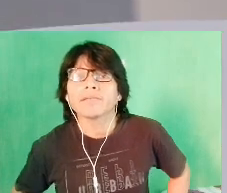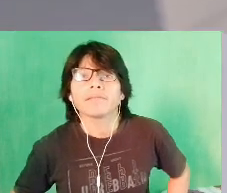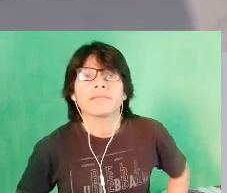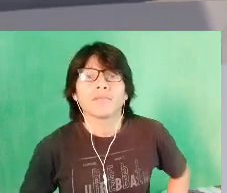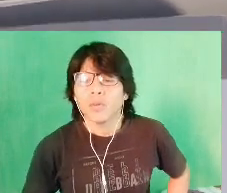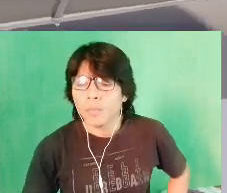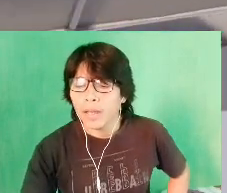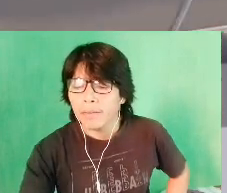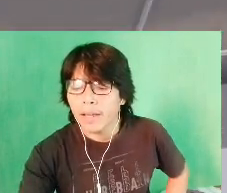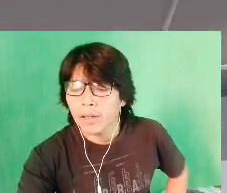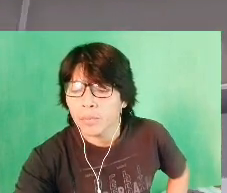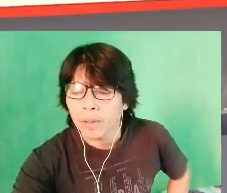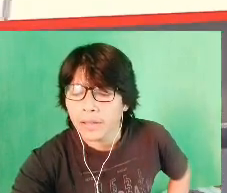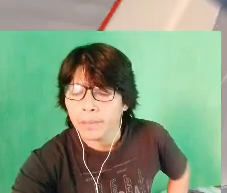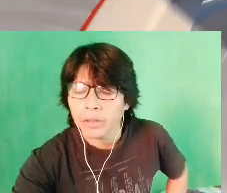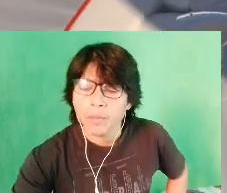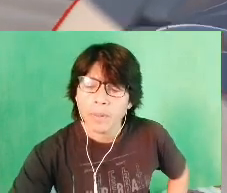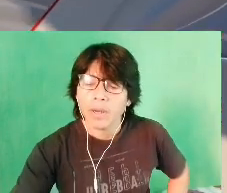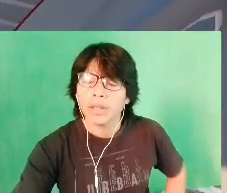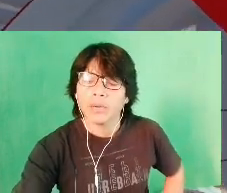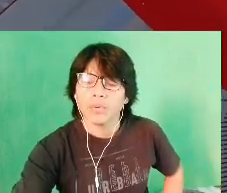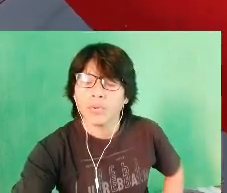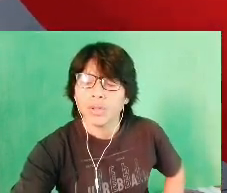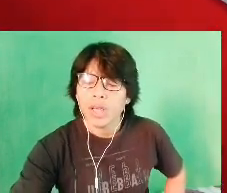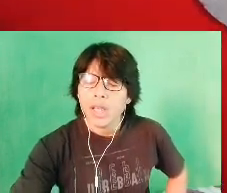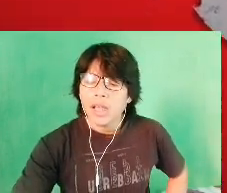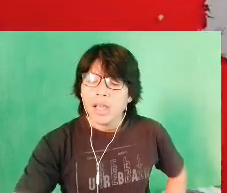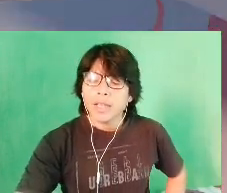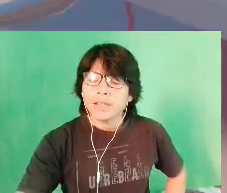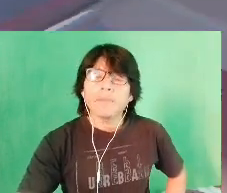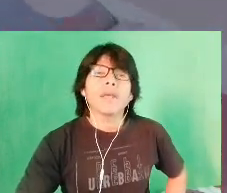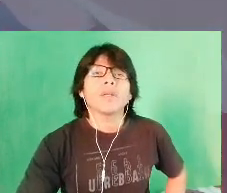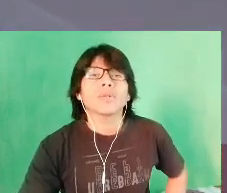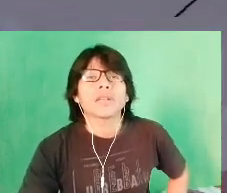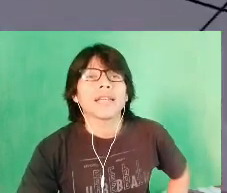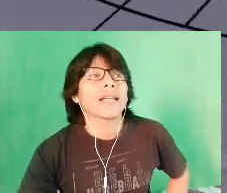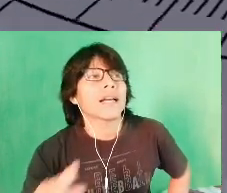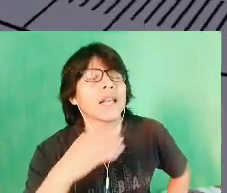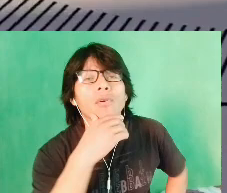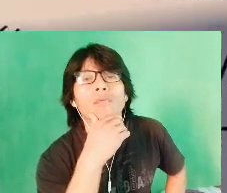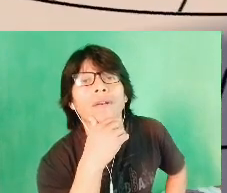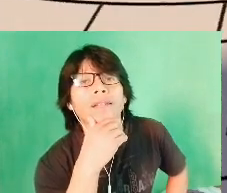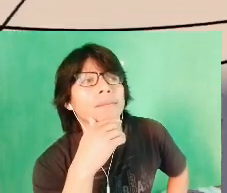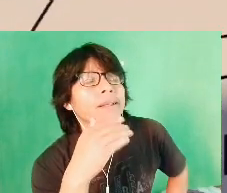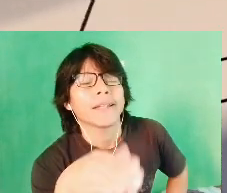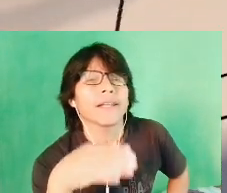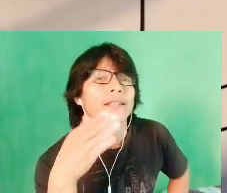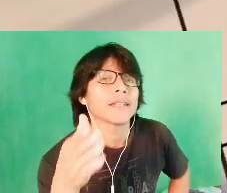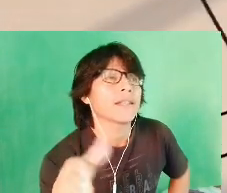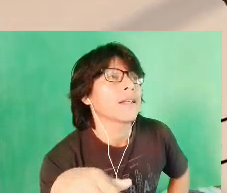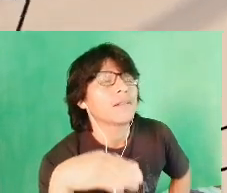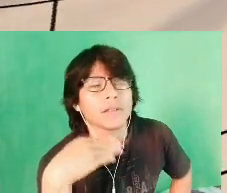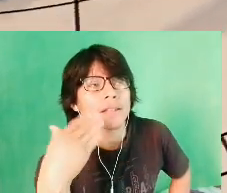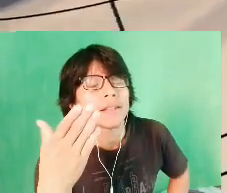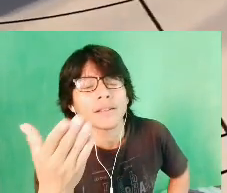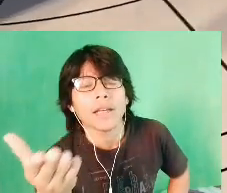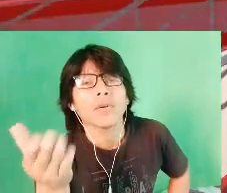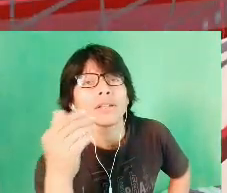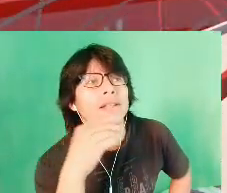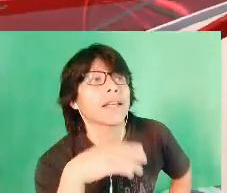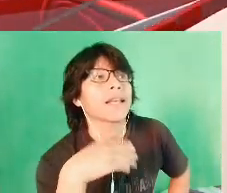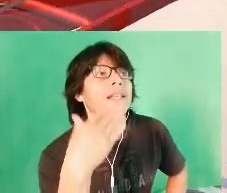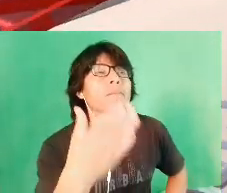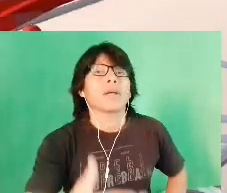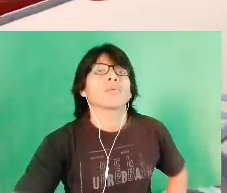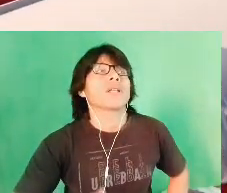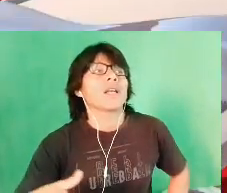hablar, no puede hacer mención, pero hay algunos medios que llegan a la conferencia mañanera y estén con